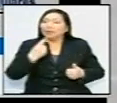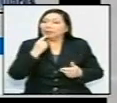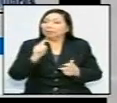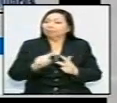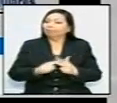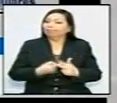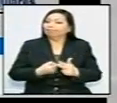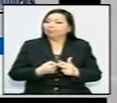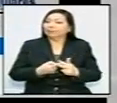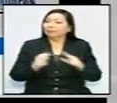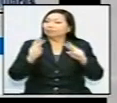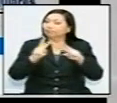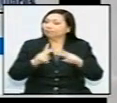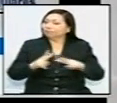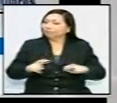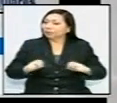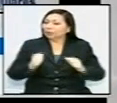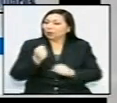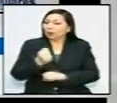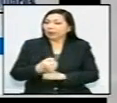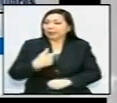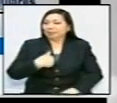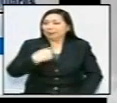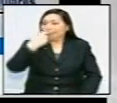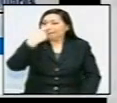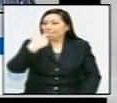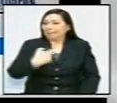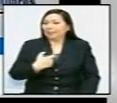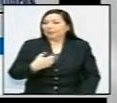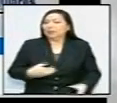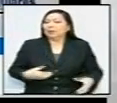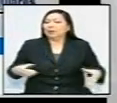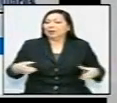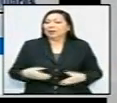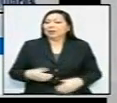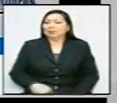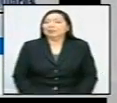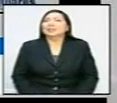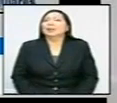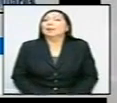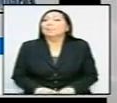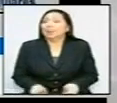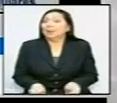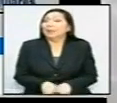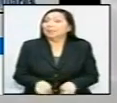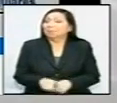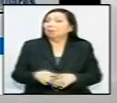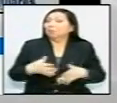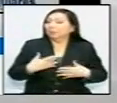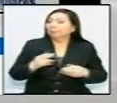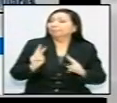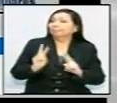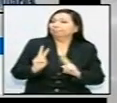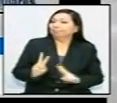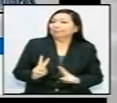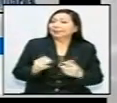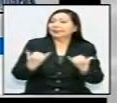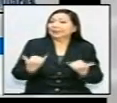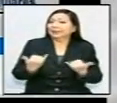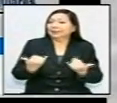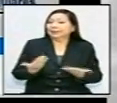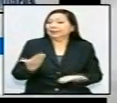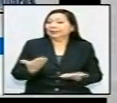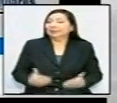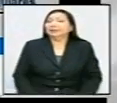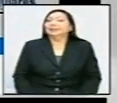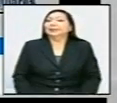inició la investigación contra mi persona en la comisión. También hemos podido apreciar que estos